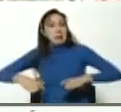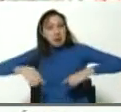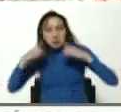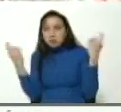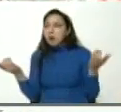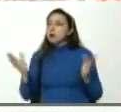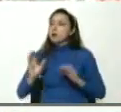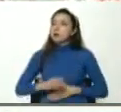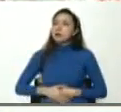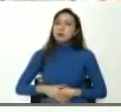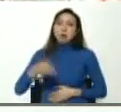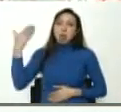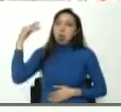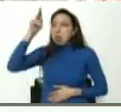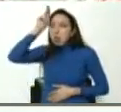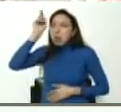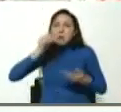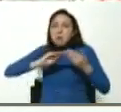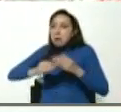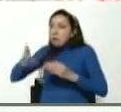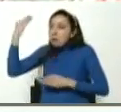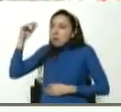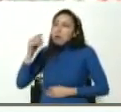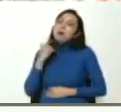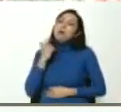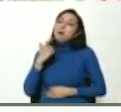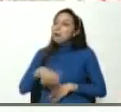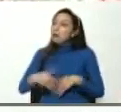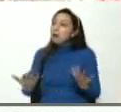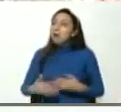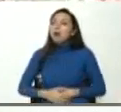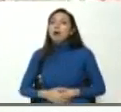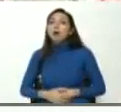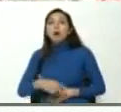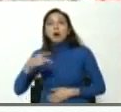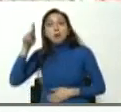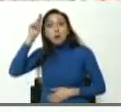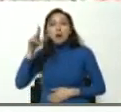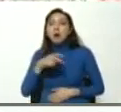600 como lo llamaban los indios naiguatá pariata